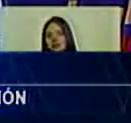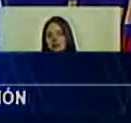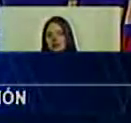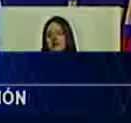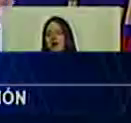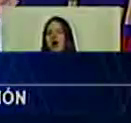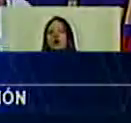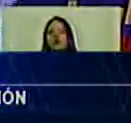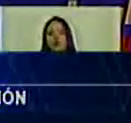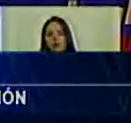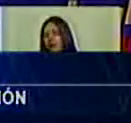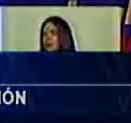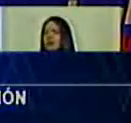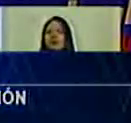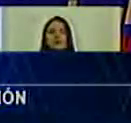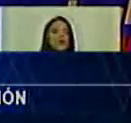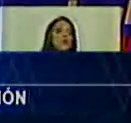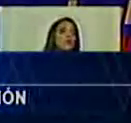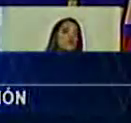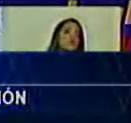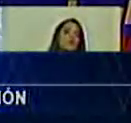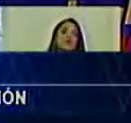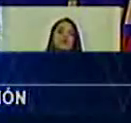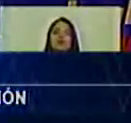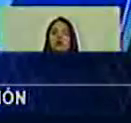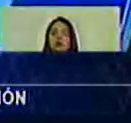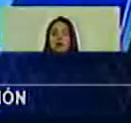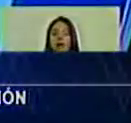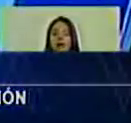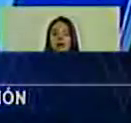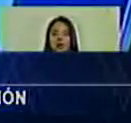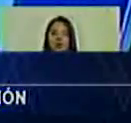Nuevo Tiempo, no, sumándolas todas las alcaldías de la oposición,